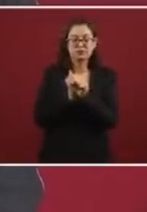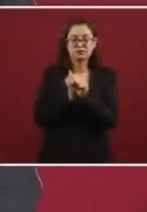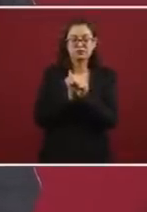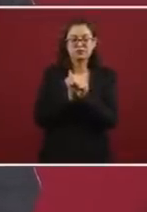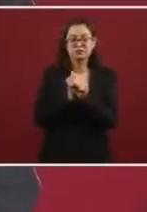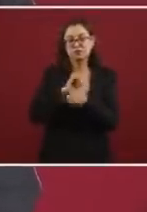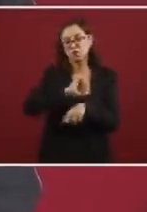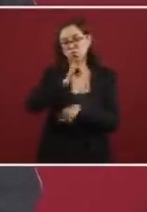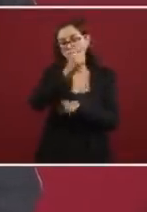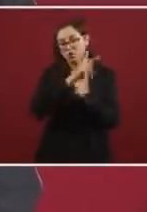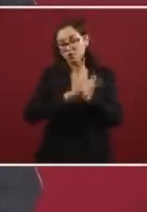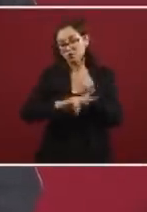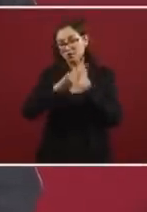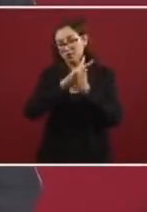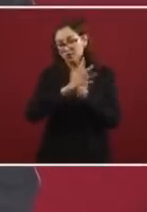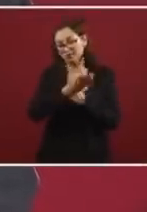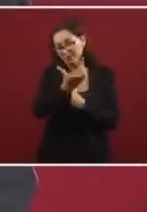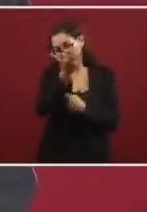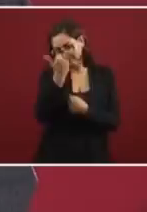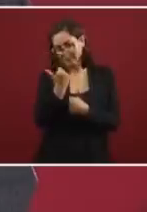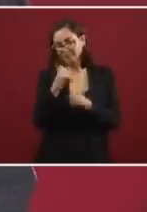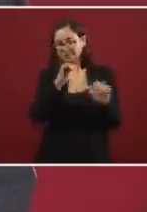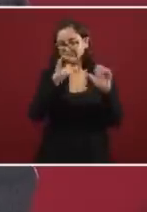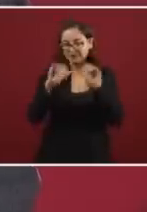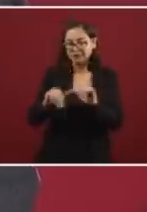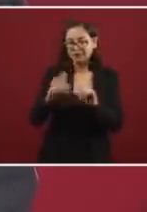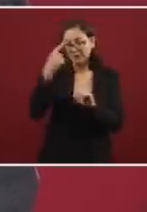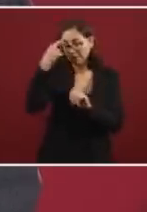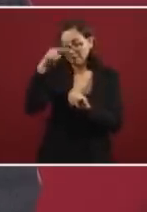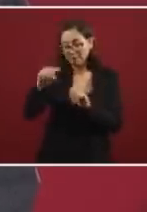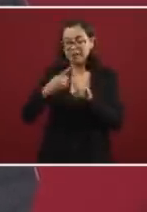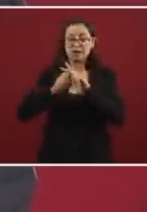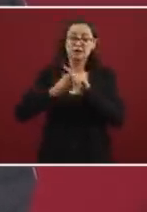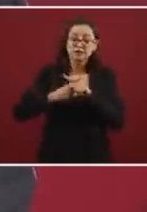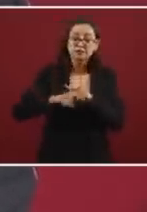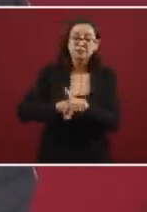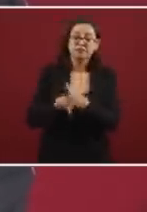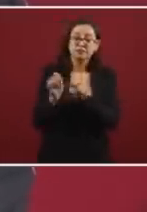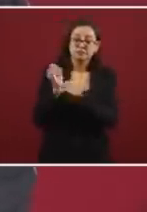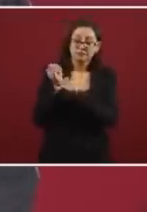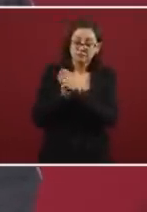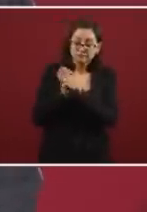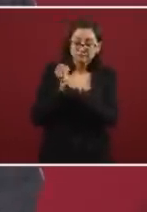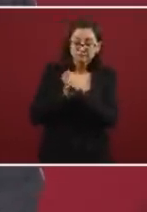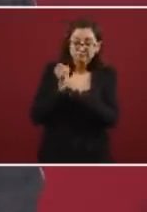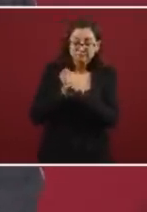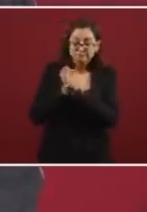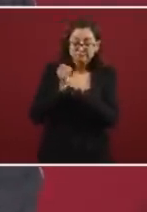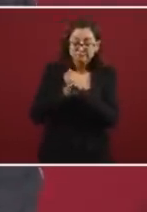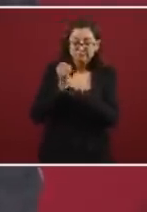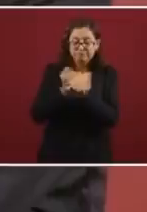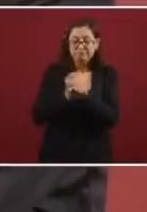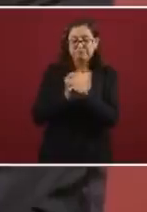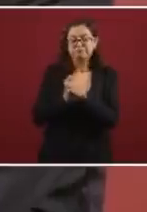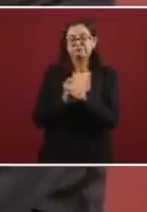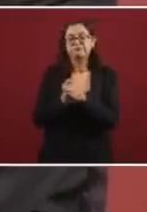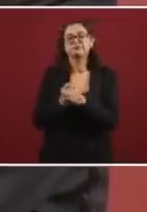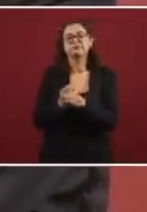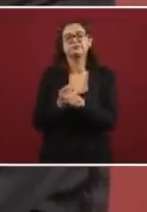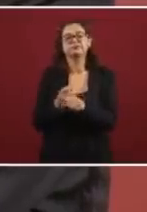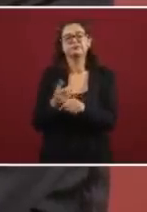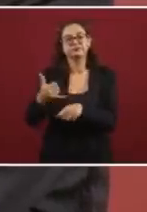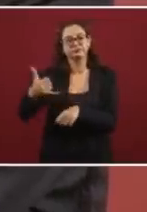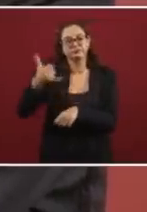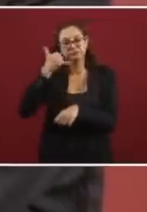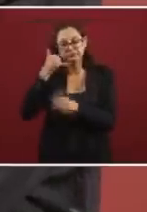extranjera para llevar a cabo una investigación intervienen teléfonos